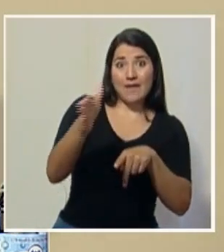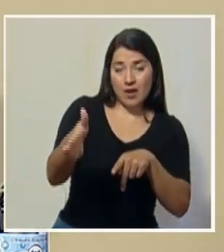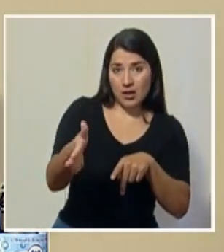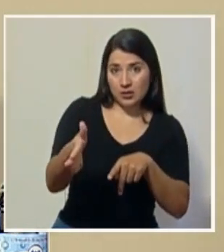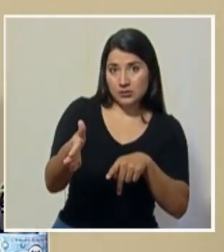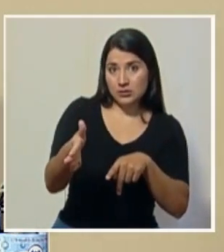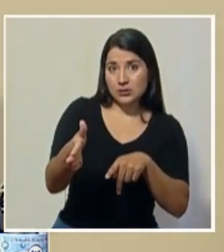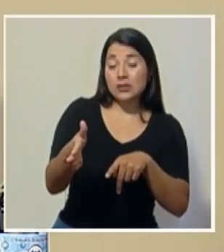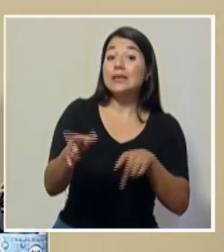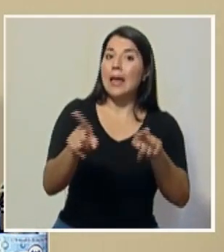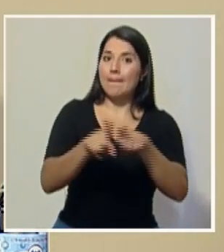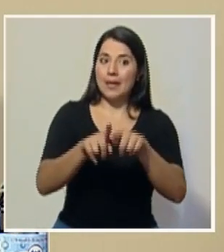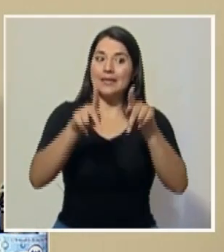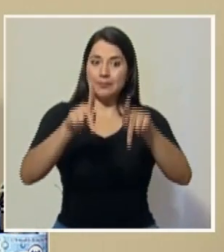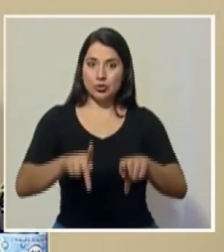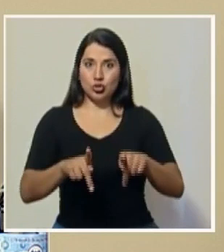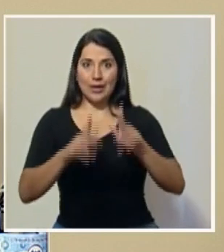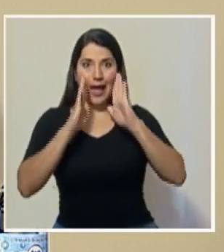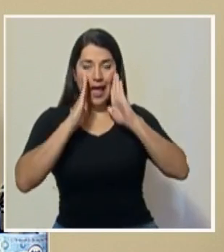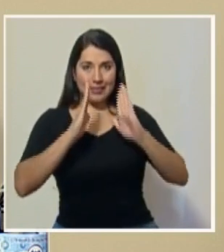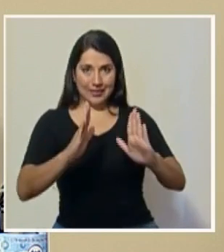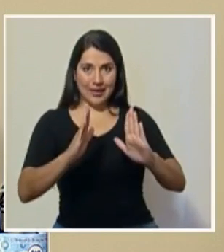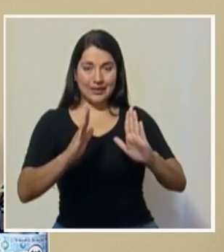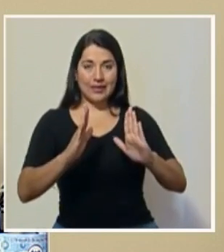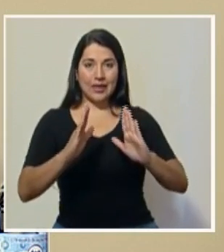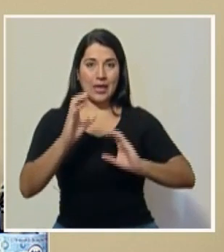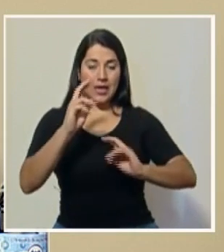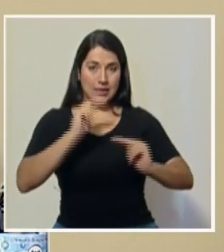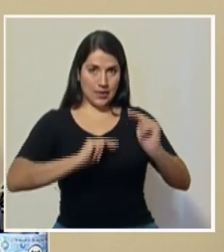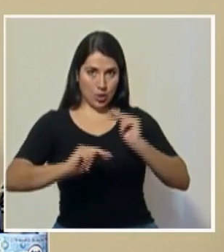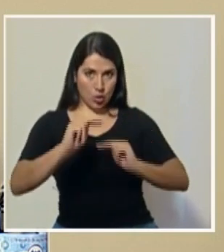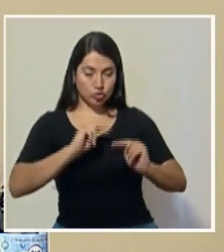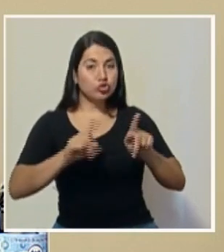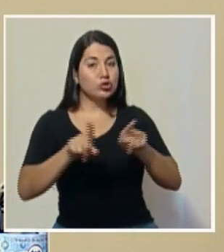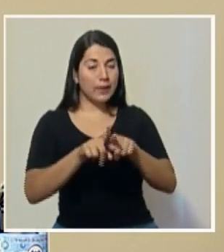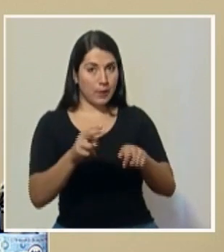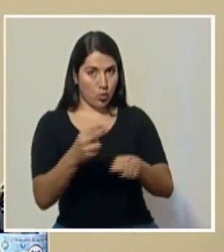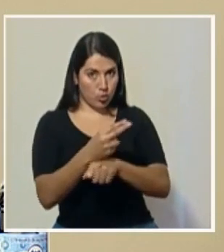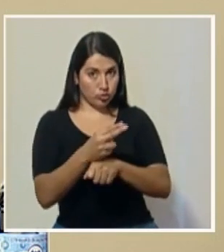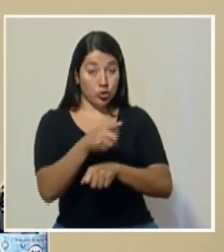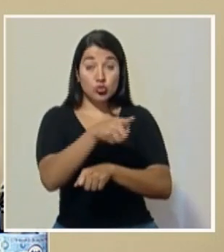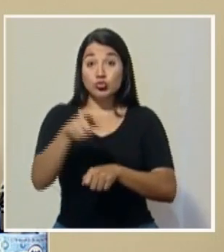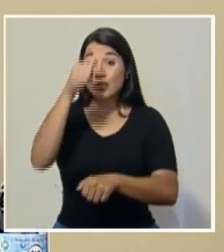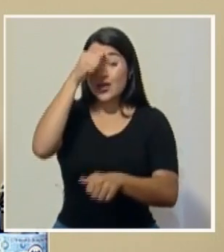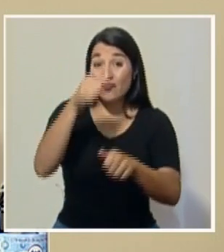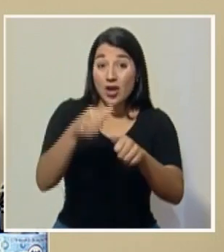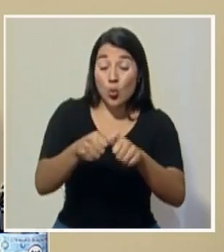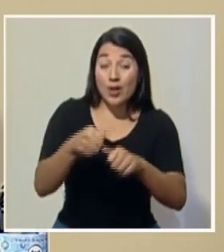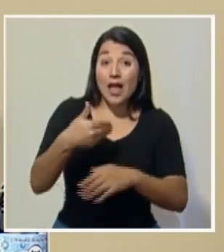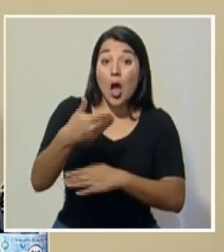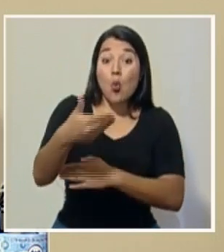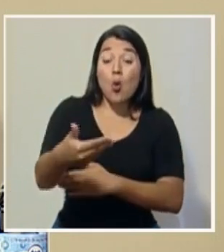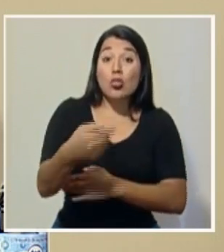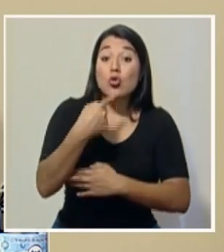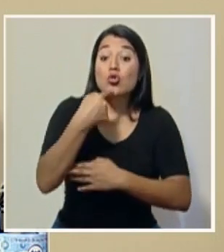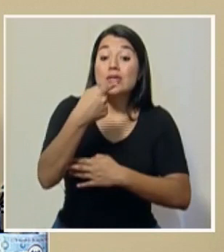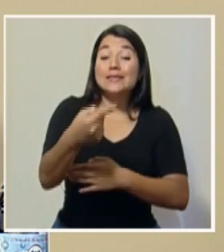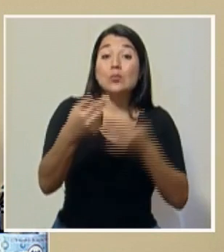están atendiendo en esos lugares. Recordemos que cuando hablamos de apertura, o que hay una